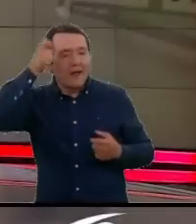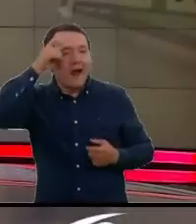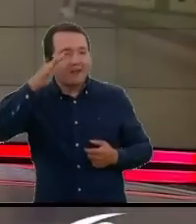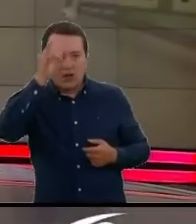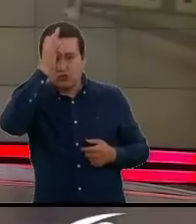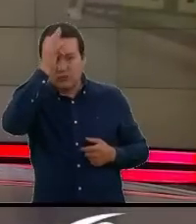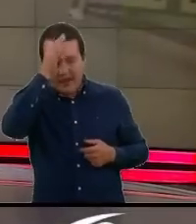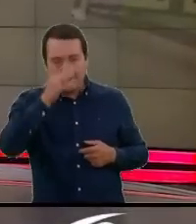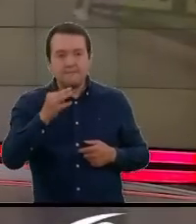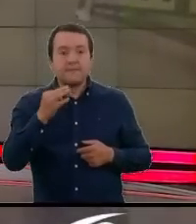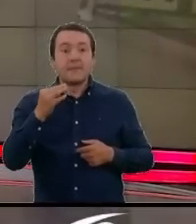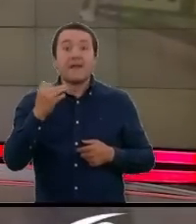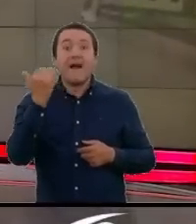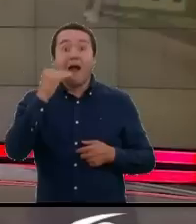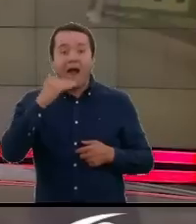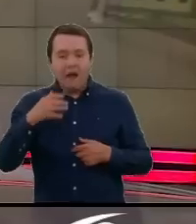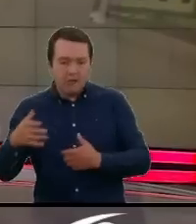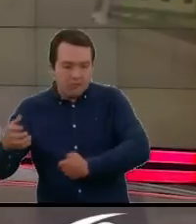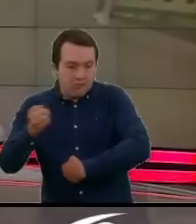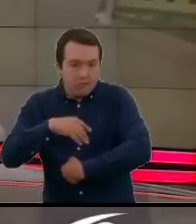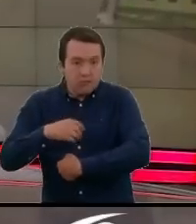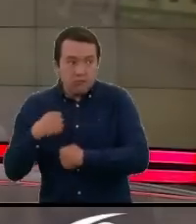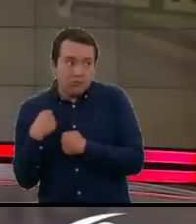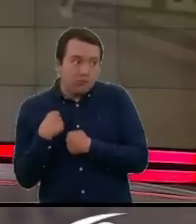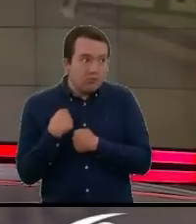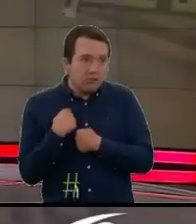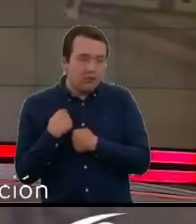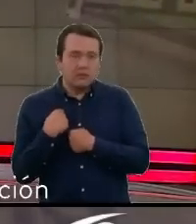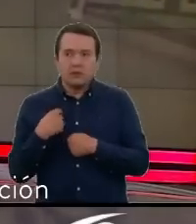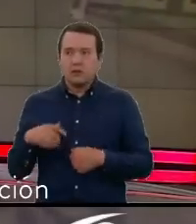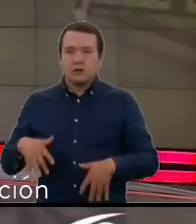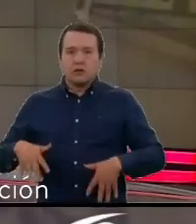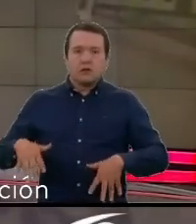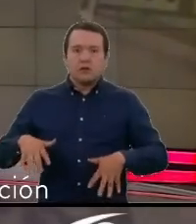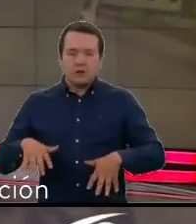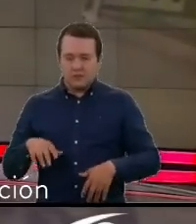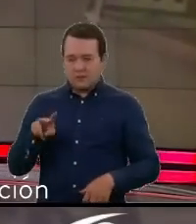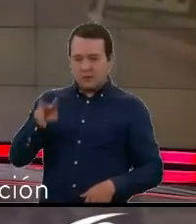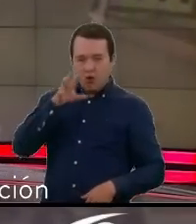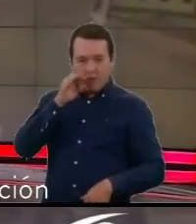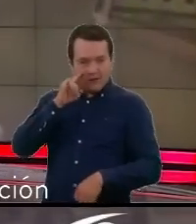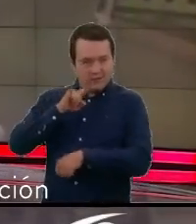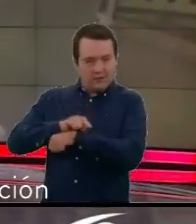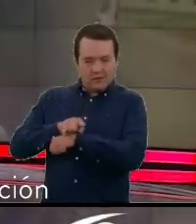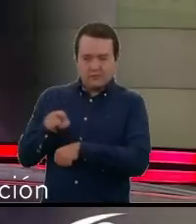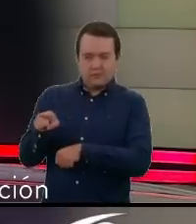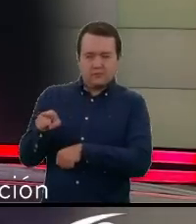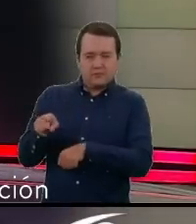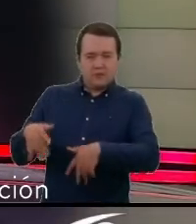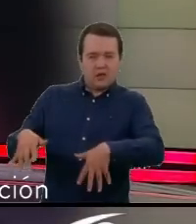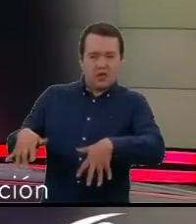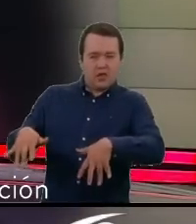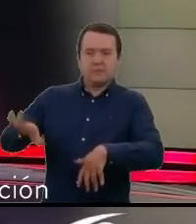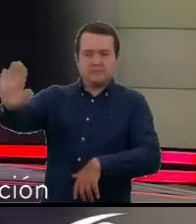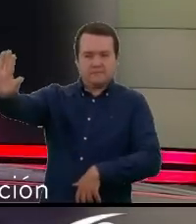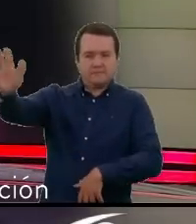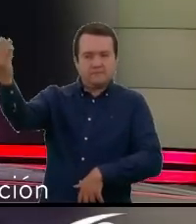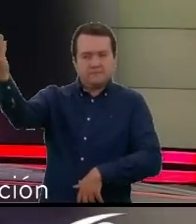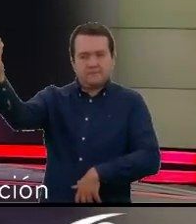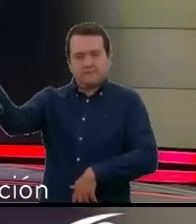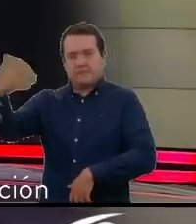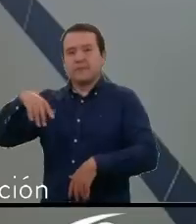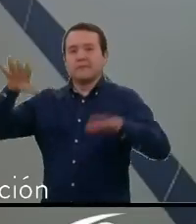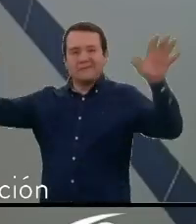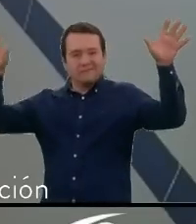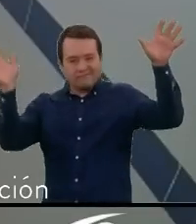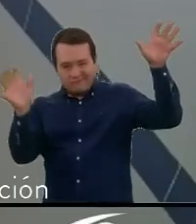de salud con la bebé de 24 horas de nacida dentro de un bolso. El guardia de la clínica notó el nerviosismo y procedió a requisarla.